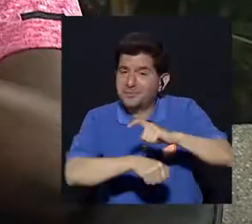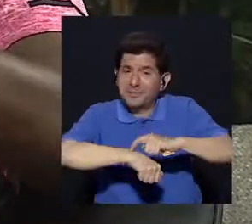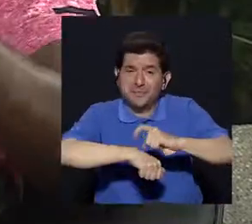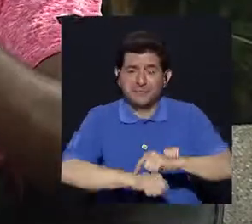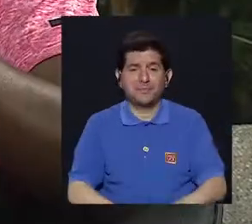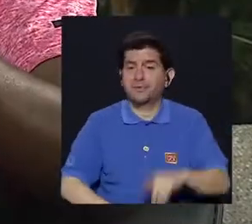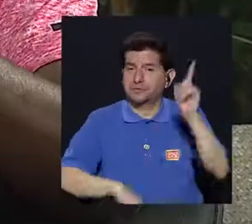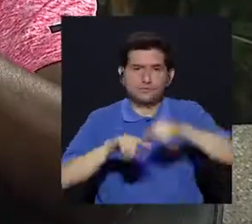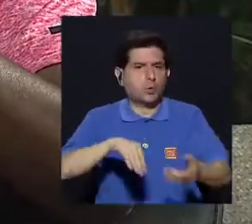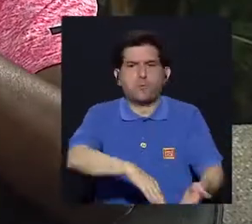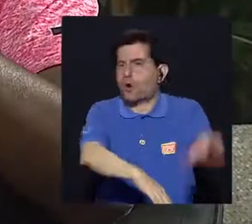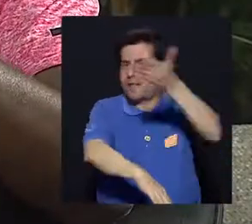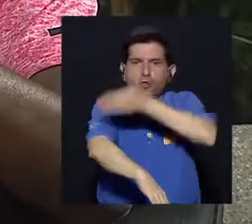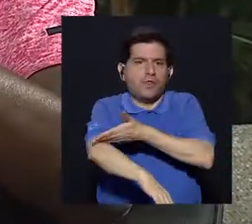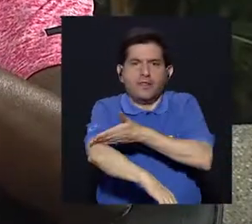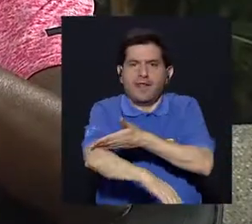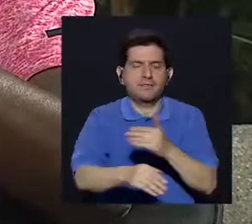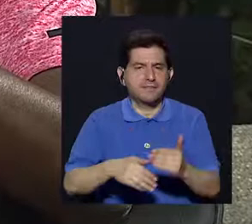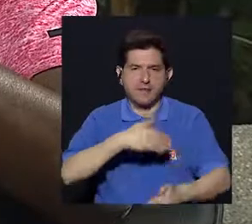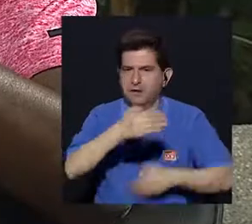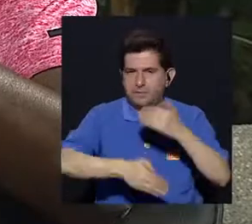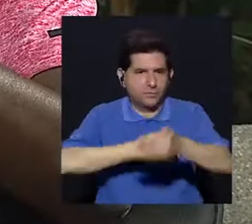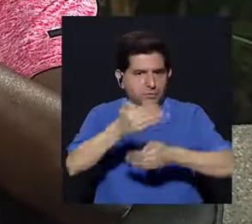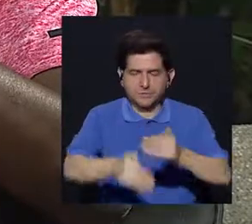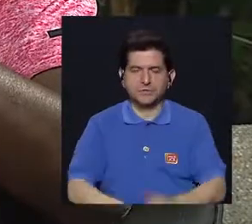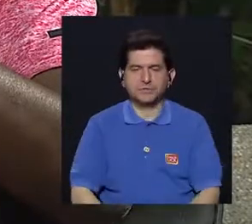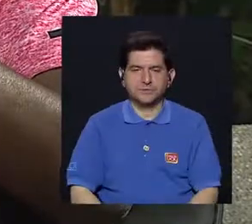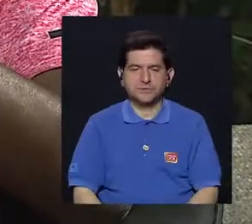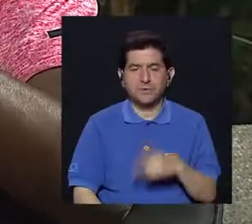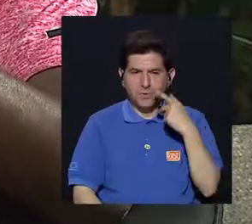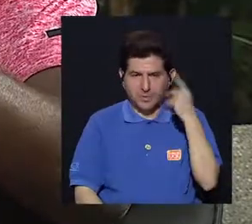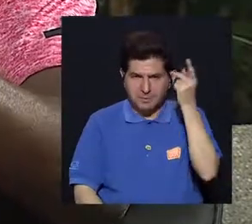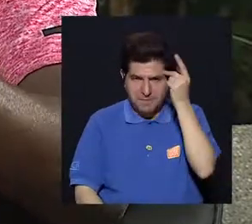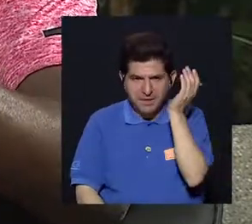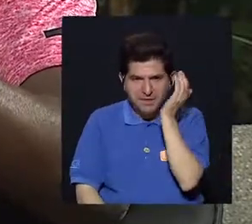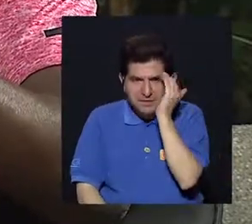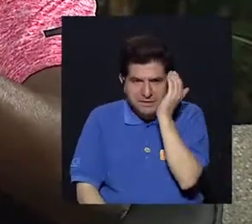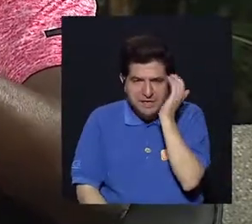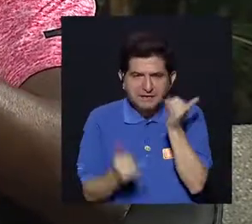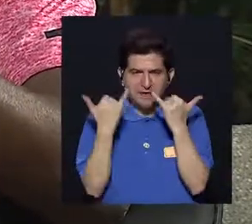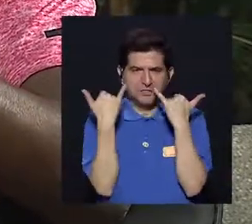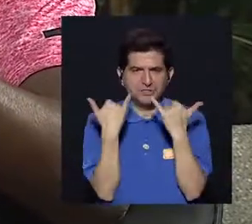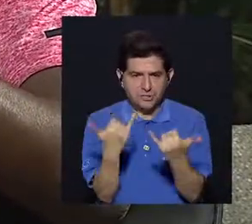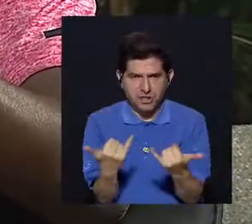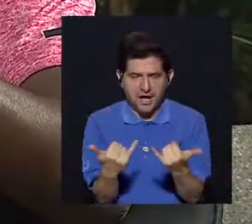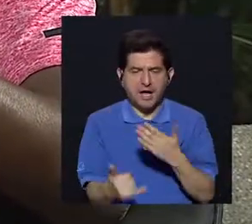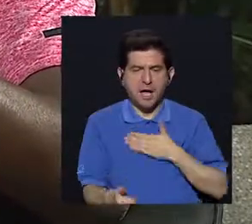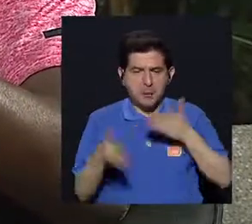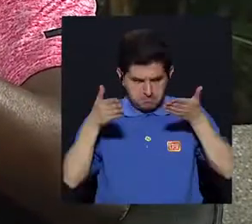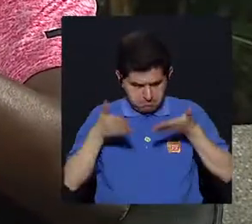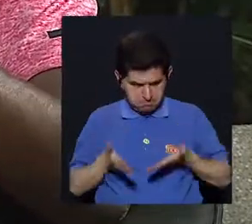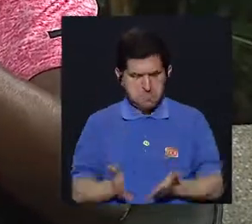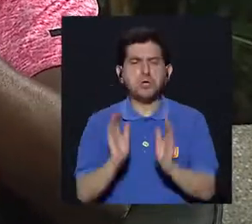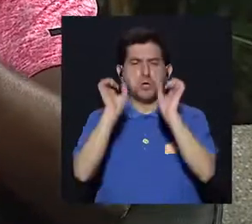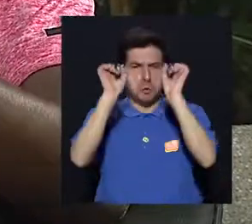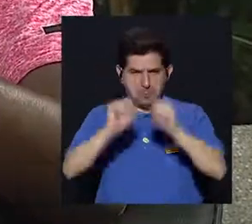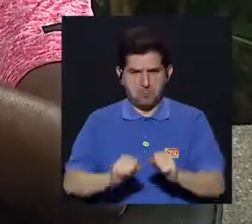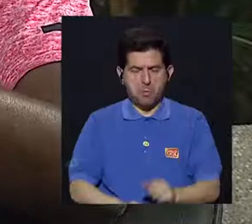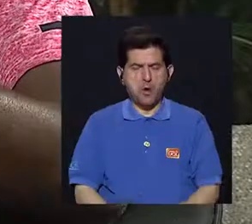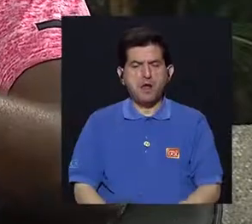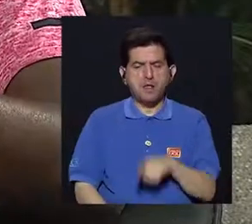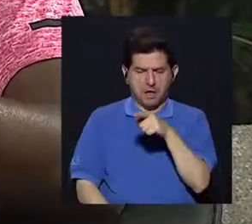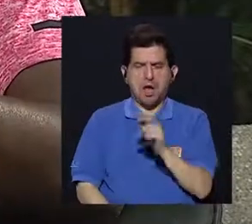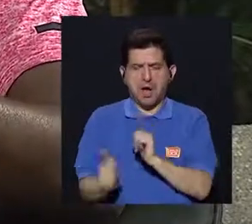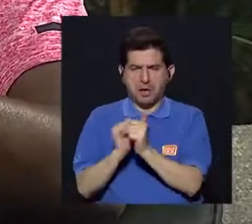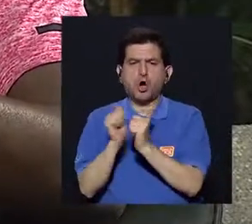ese traspaso, ¿verdad? Porque no puedo adelantar los procesos. Entonces, como papás, tenemos que saber cuándo ya, pues, mi hijo